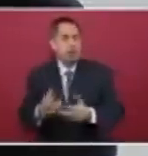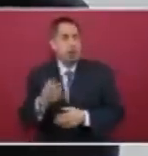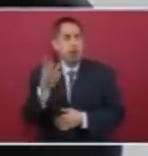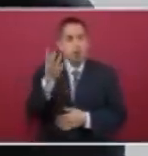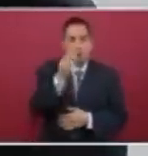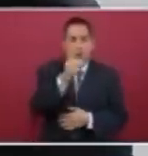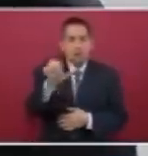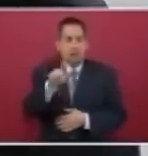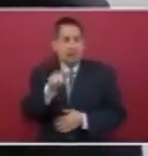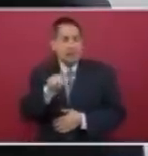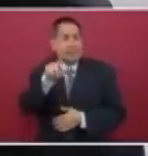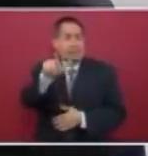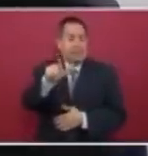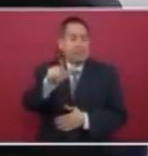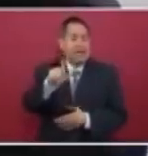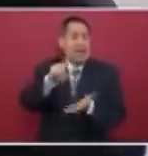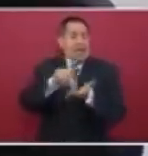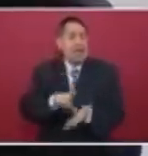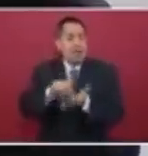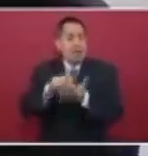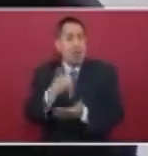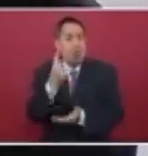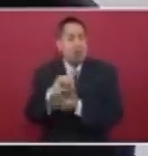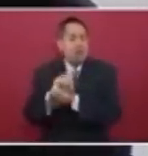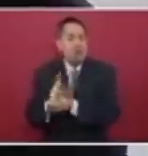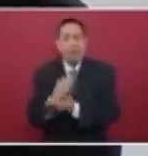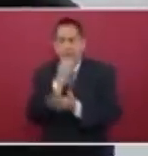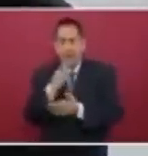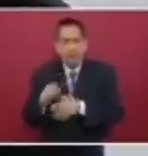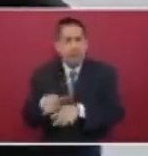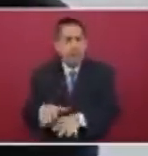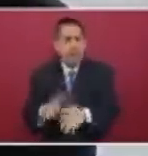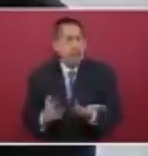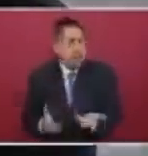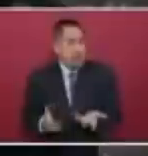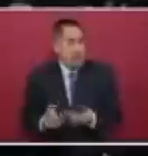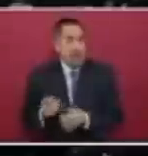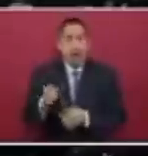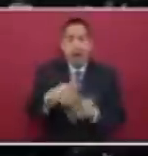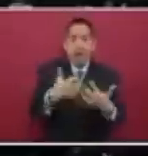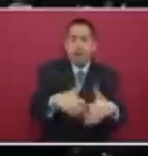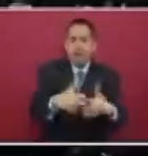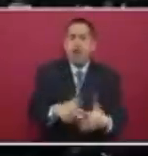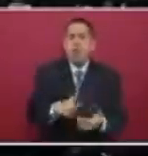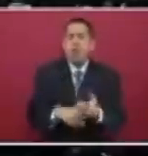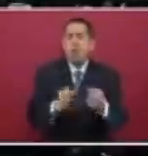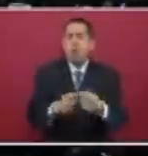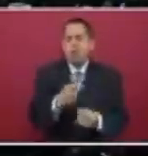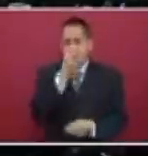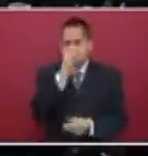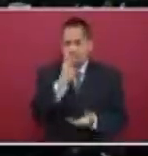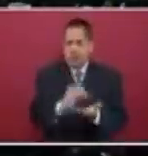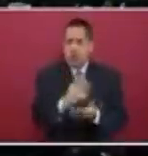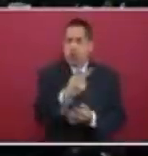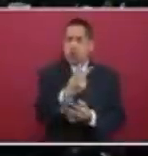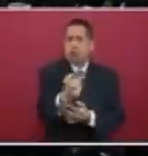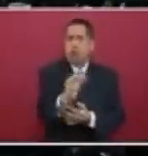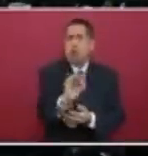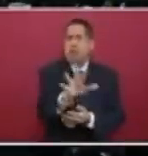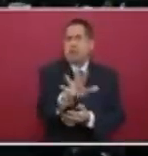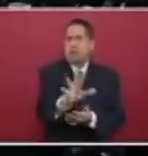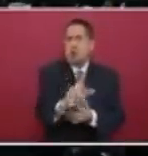977 litros por segundo y la planta solamente utilizará 245 litros por